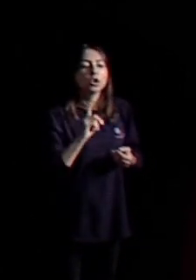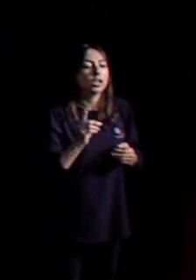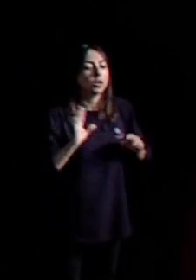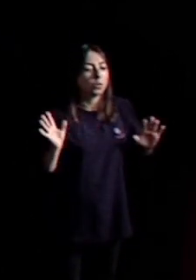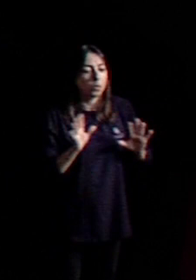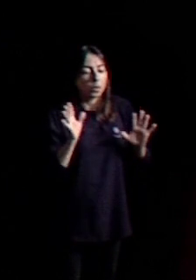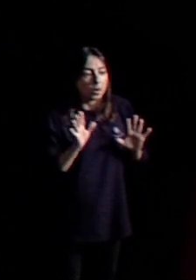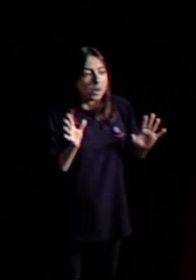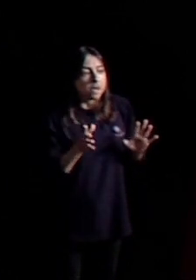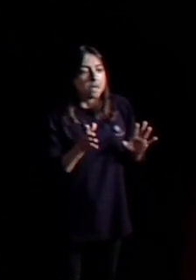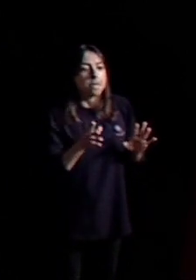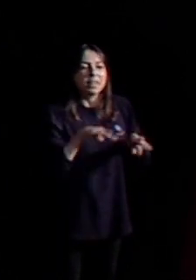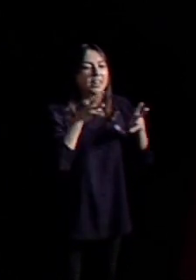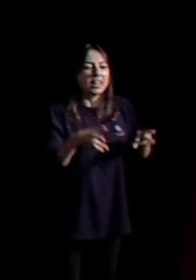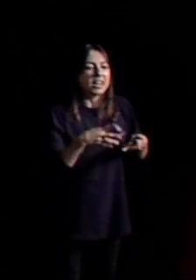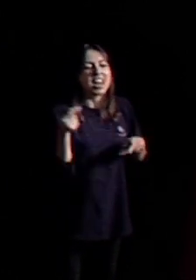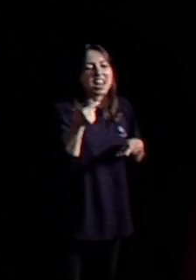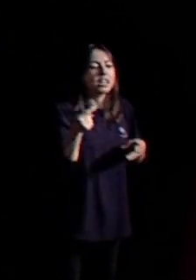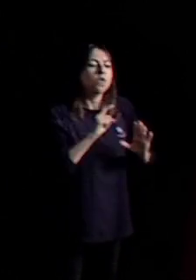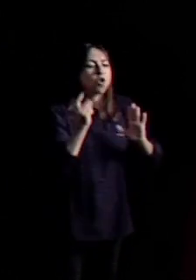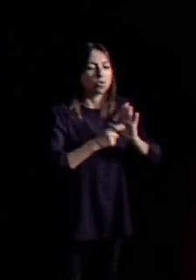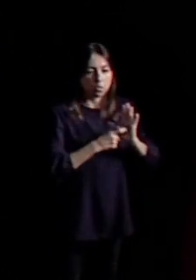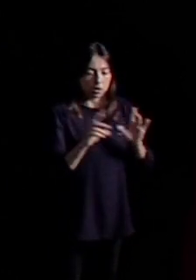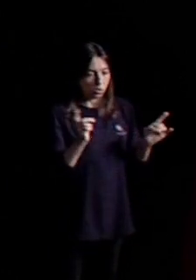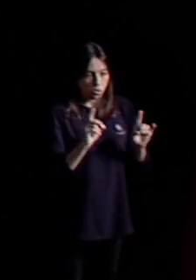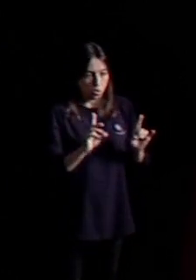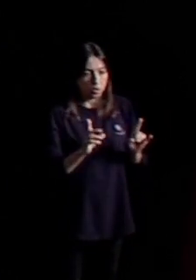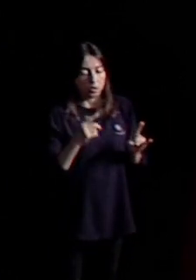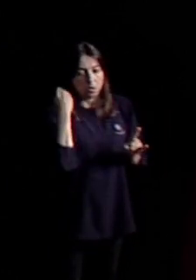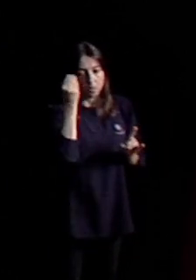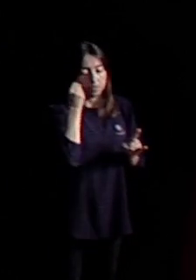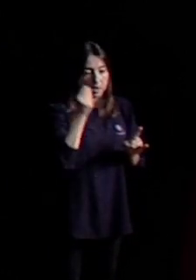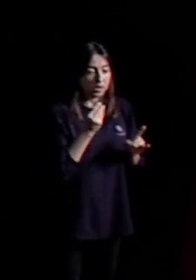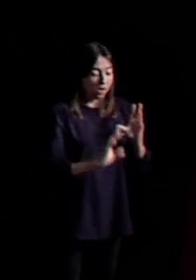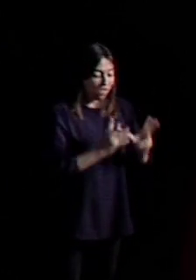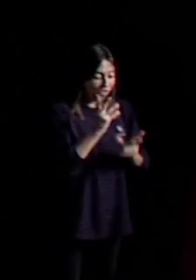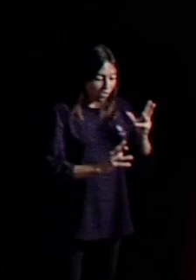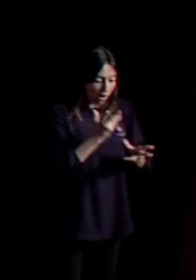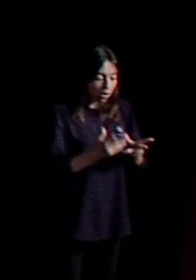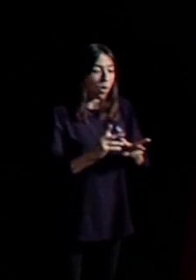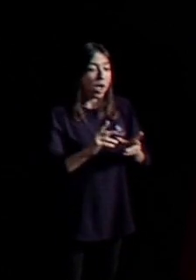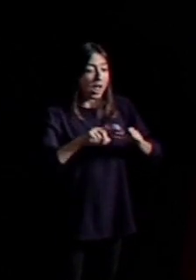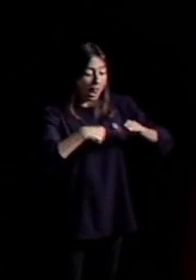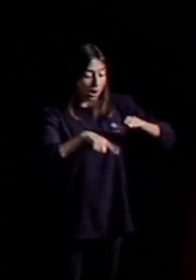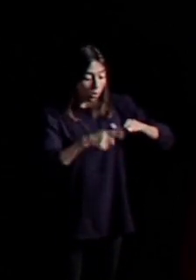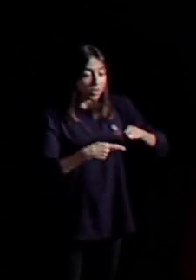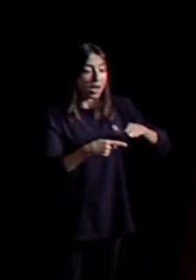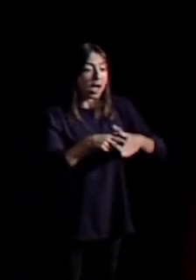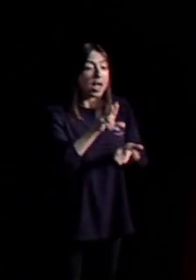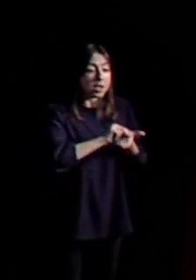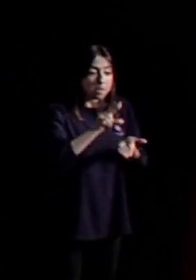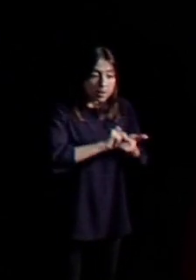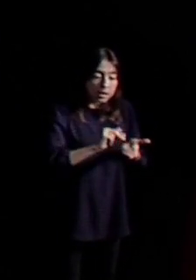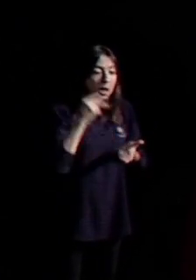criminalizar Internet. Yo pienso que después del fuego, la rueda o la imprenta ha sido uno de los mayores y